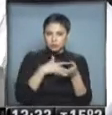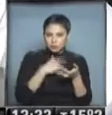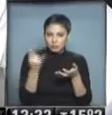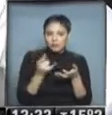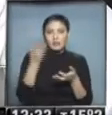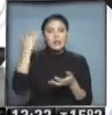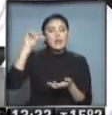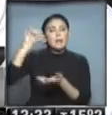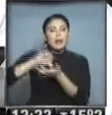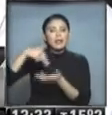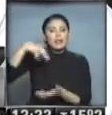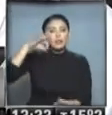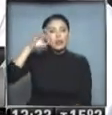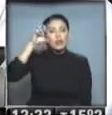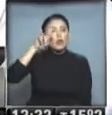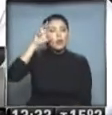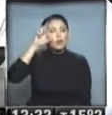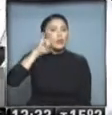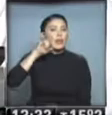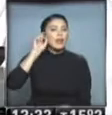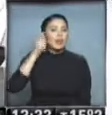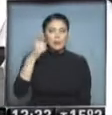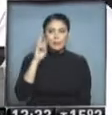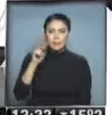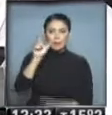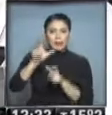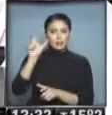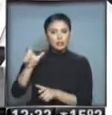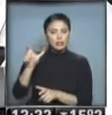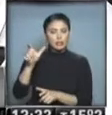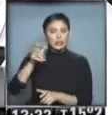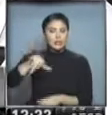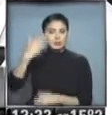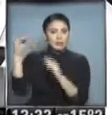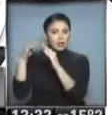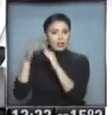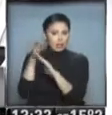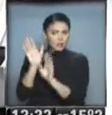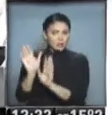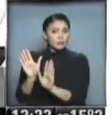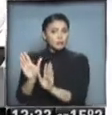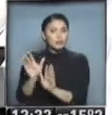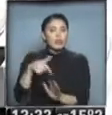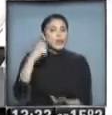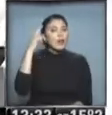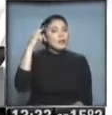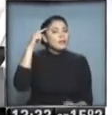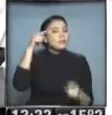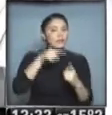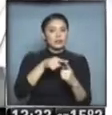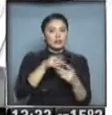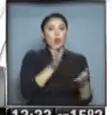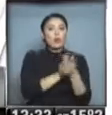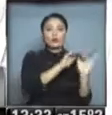noruega hemos visto pacientes que estaban externados completamente en su casa nos la idea nuestra con el